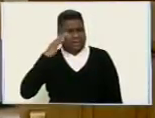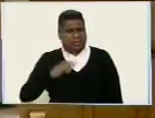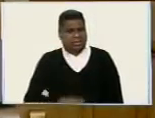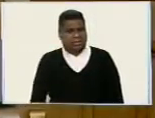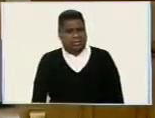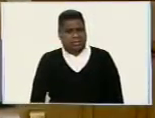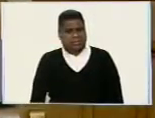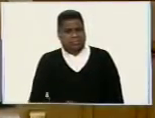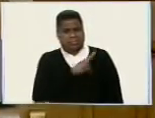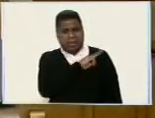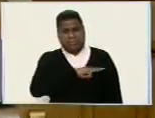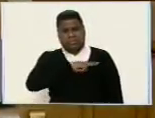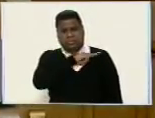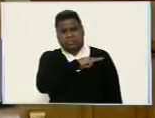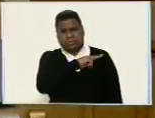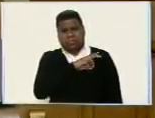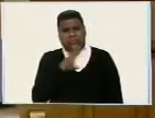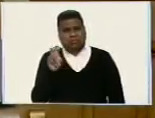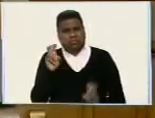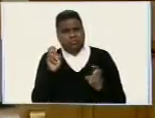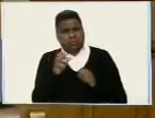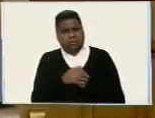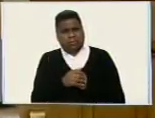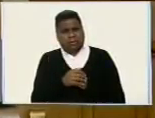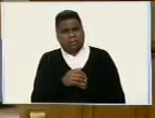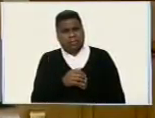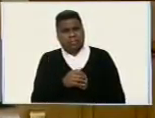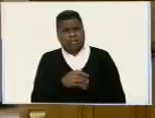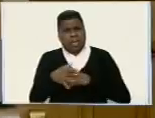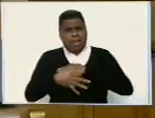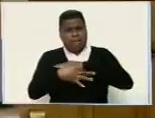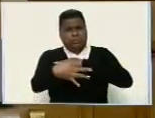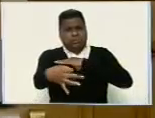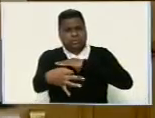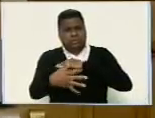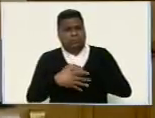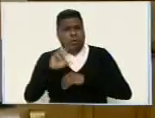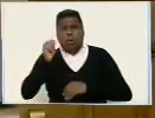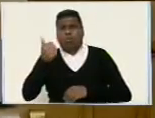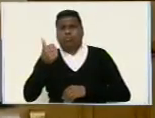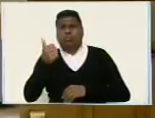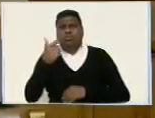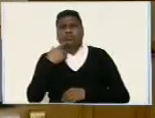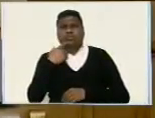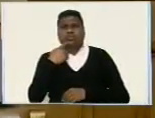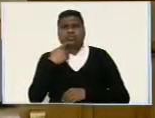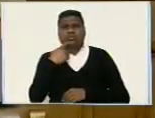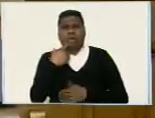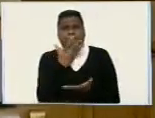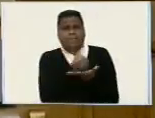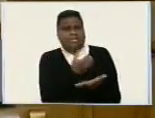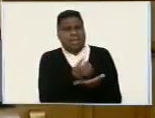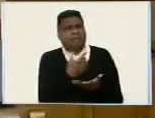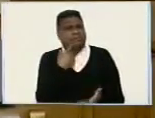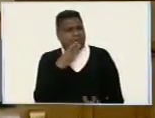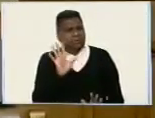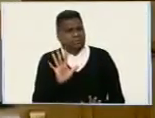parto a esa misión, ¿no? Por allá por el municipio Acevedo, el estado Miranda. Que viva el estado Miranda, ¿verdad? ¡Viva Miranda!